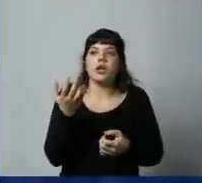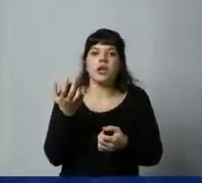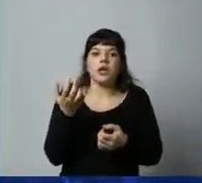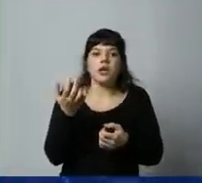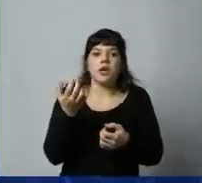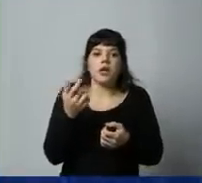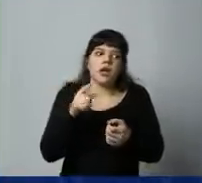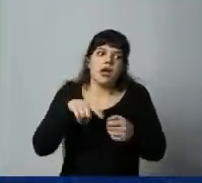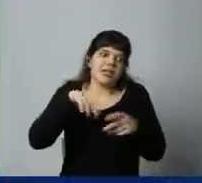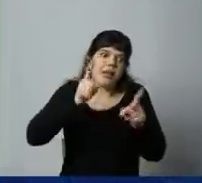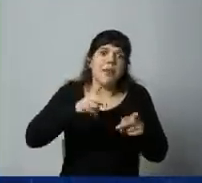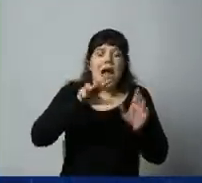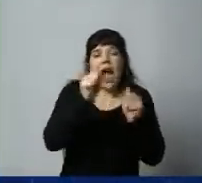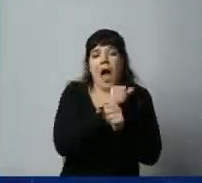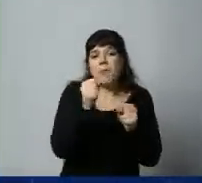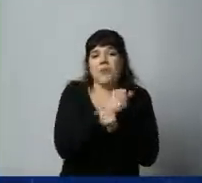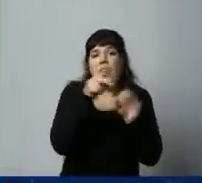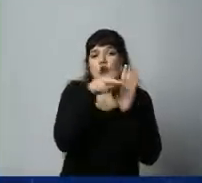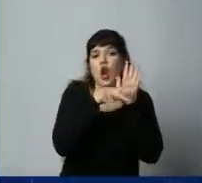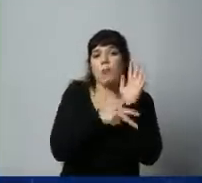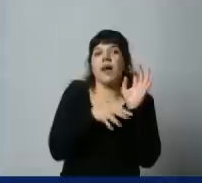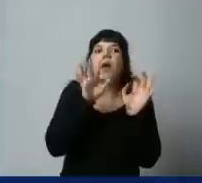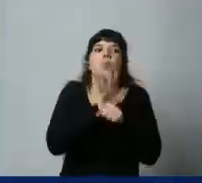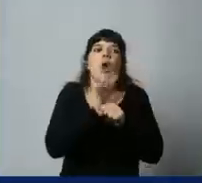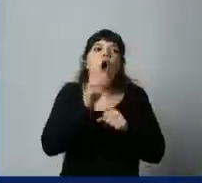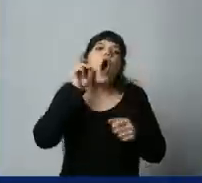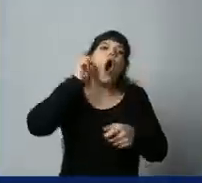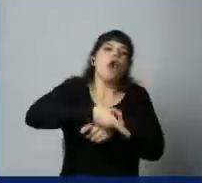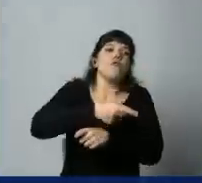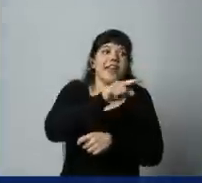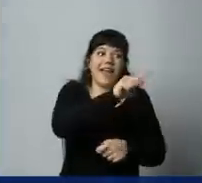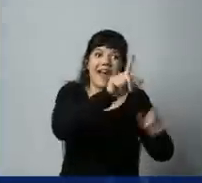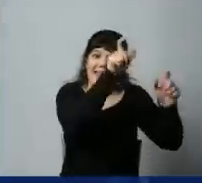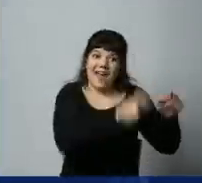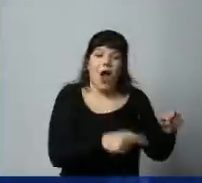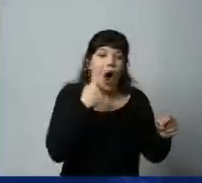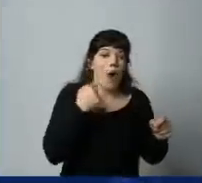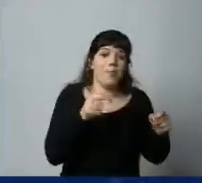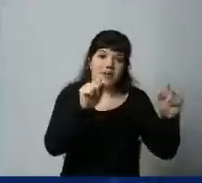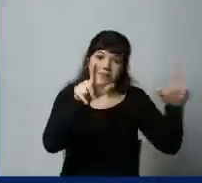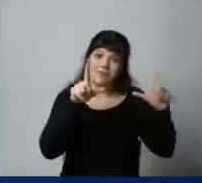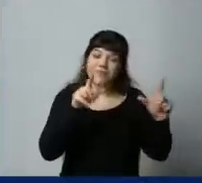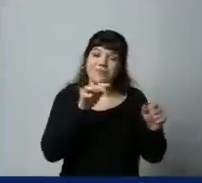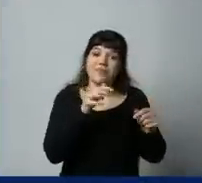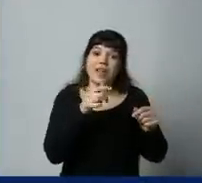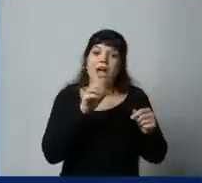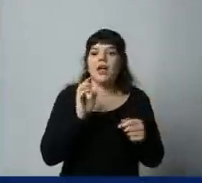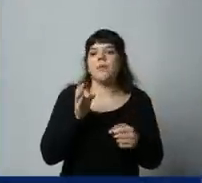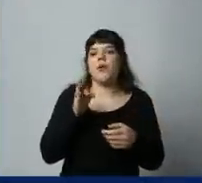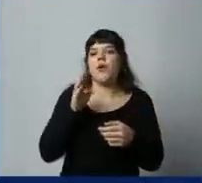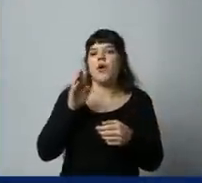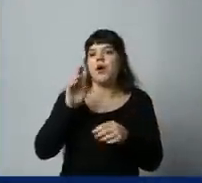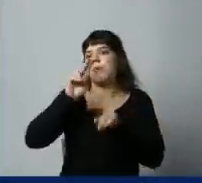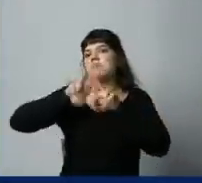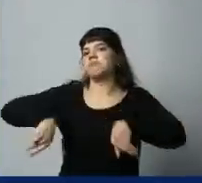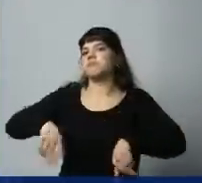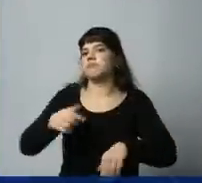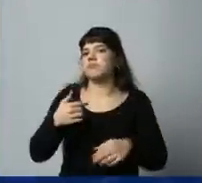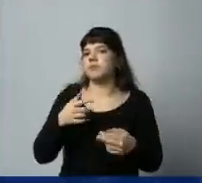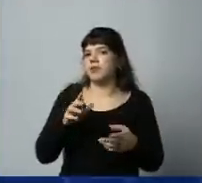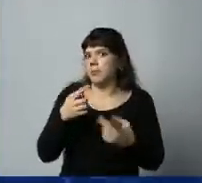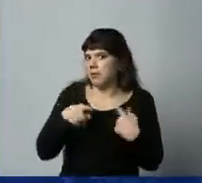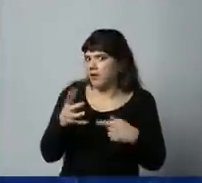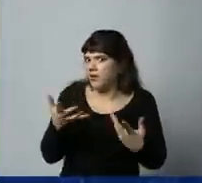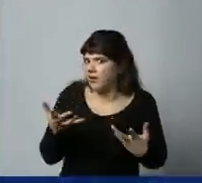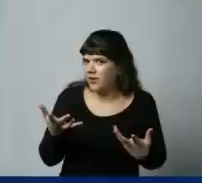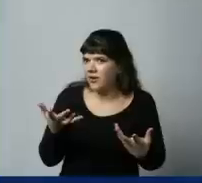en normas en estas semanas donde obligan al candidato a presentarse presencialmente inscribir su candidatura cuando no era así y